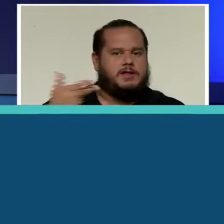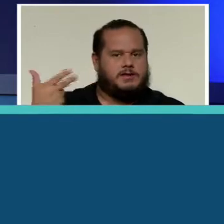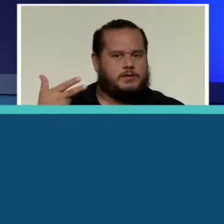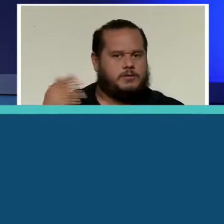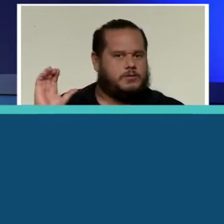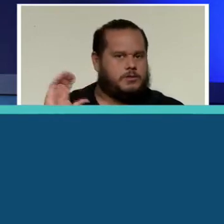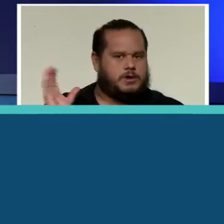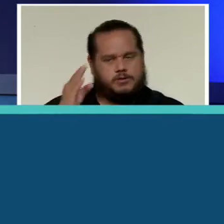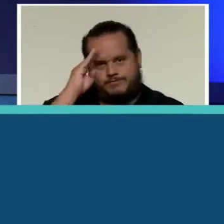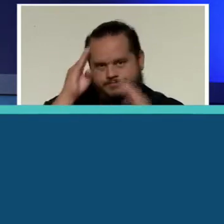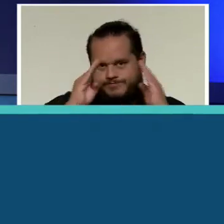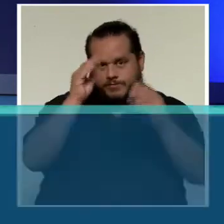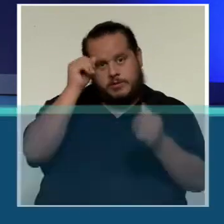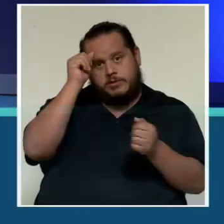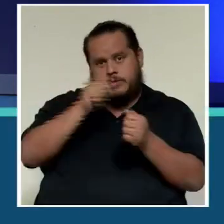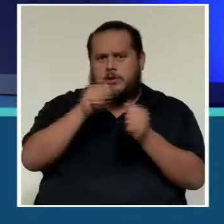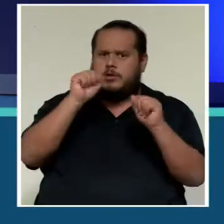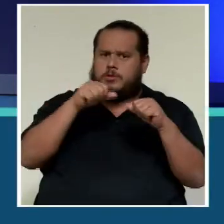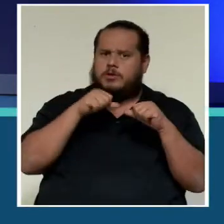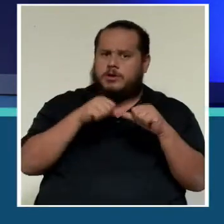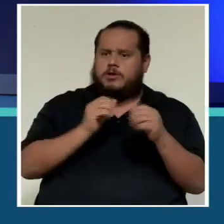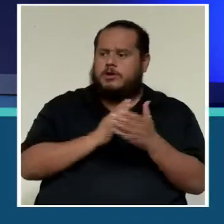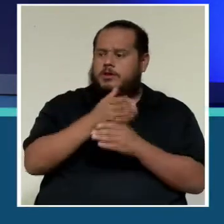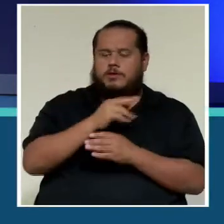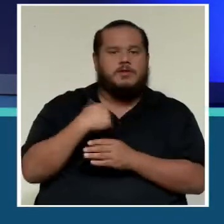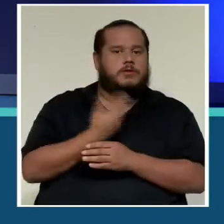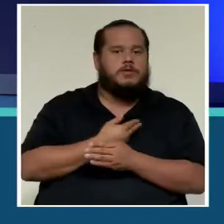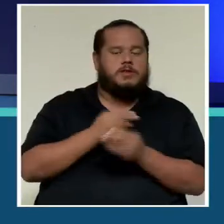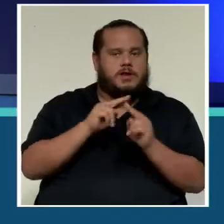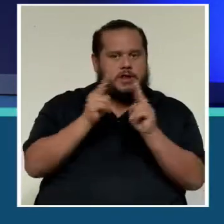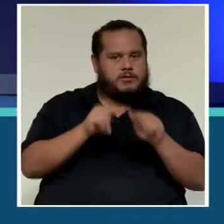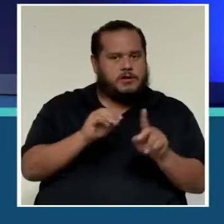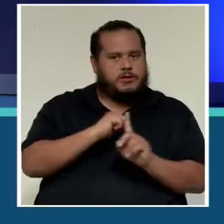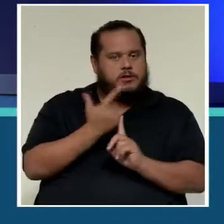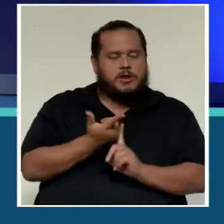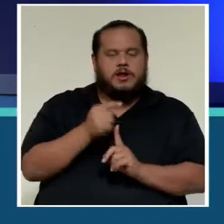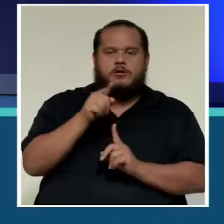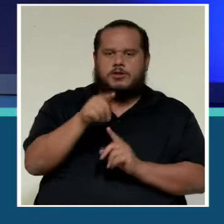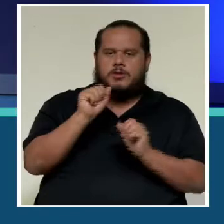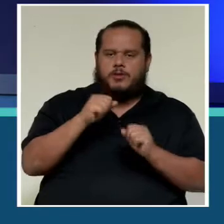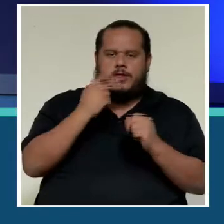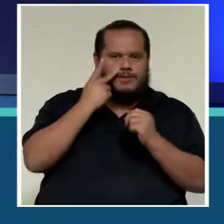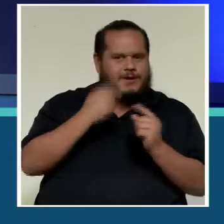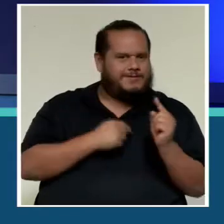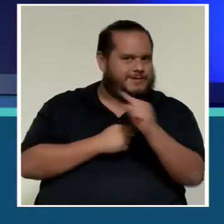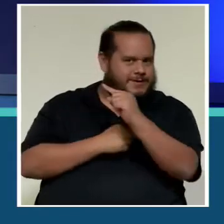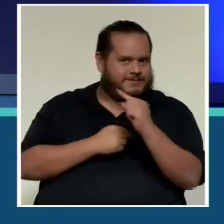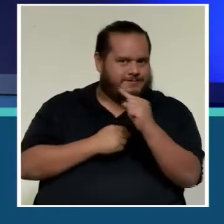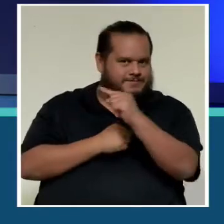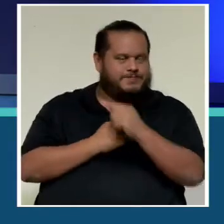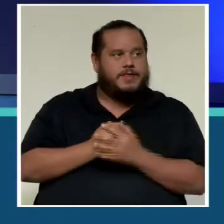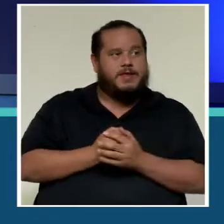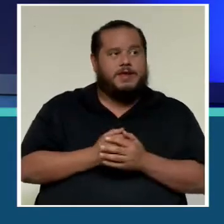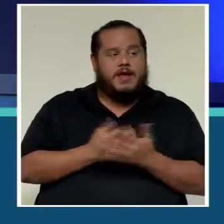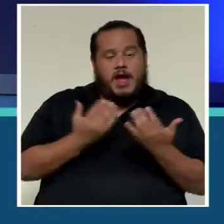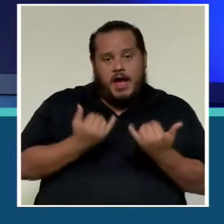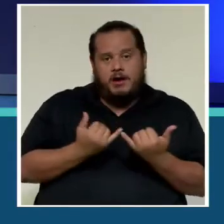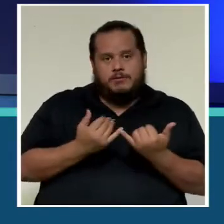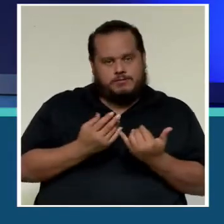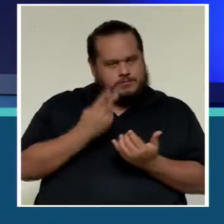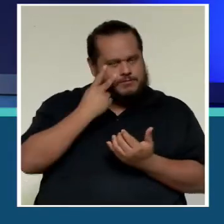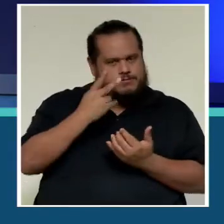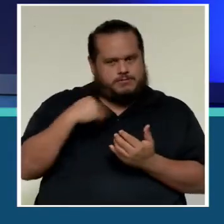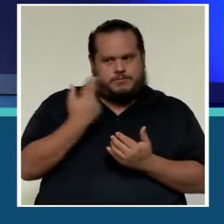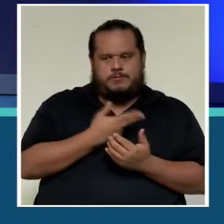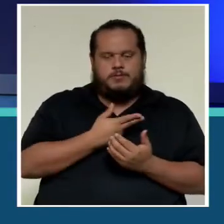saluda. Les recordamos que puede seguirnos a través de nuestras redes sociales, las cuales usted observa en pantalla. Sin más demora, los invito a ver